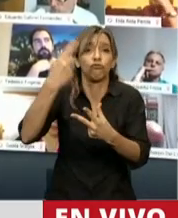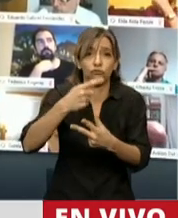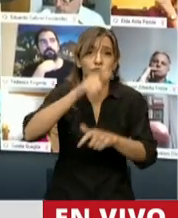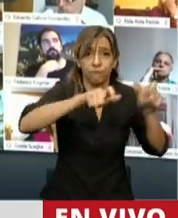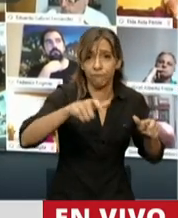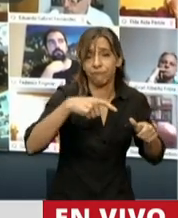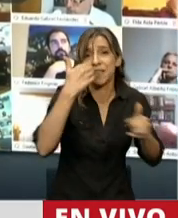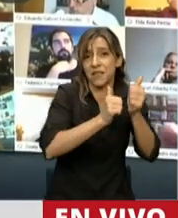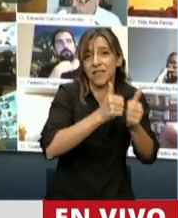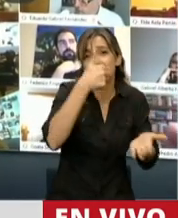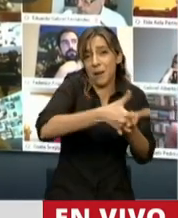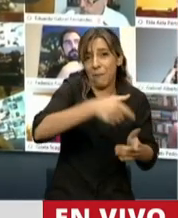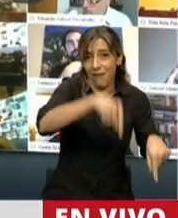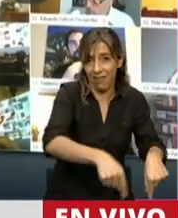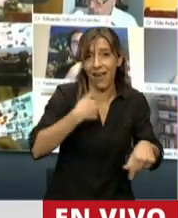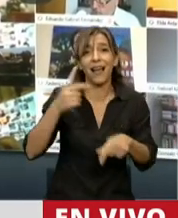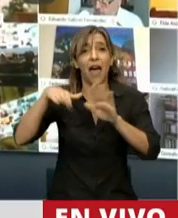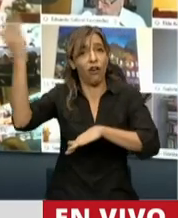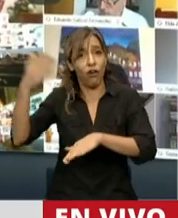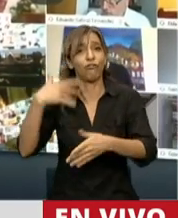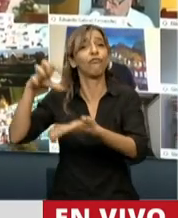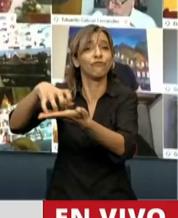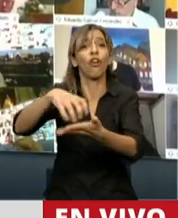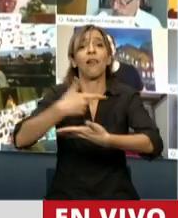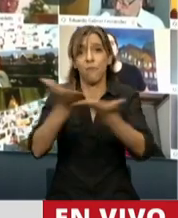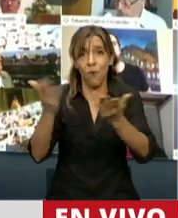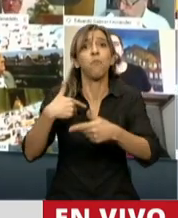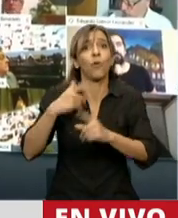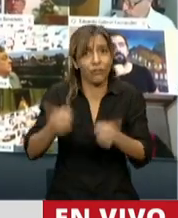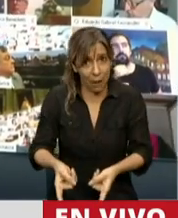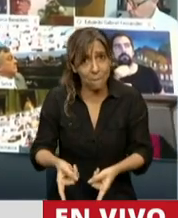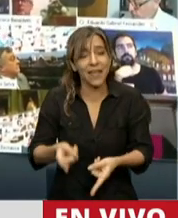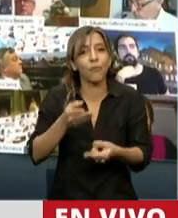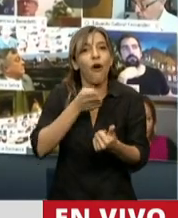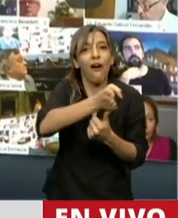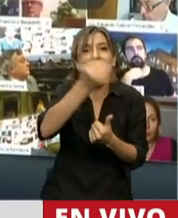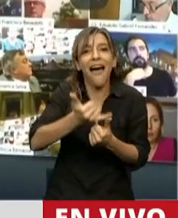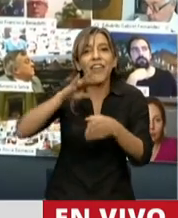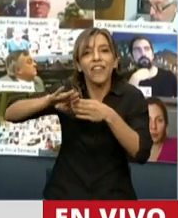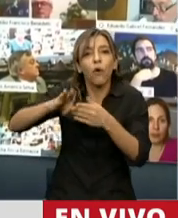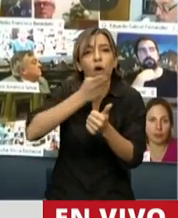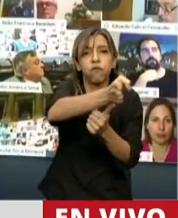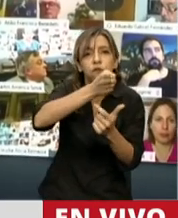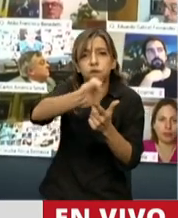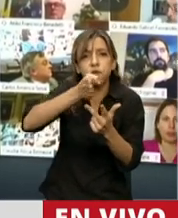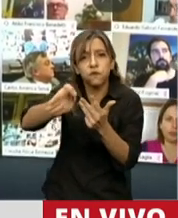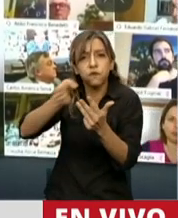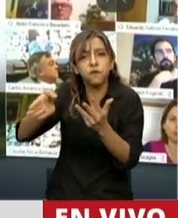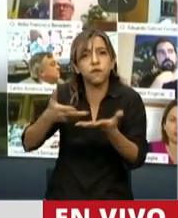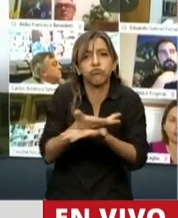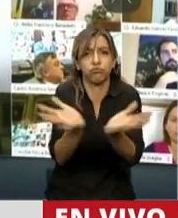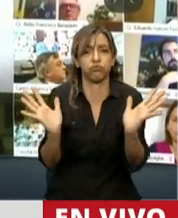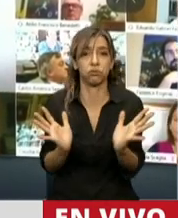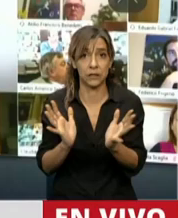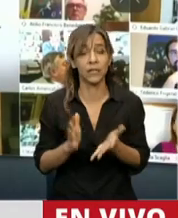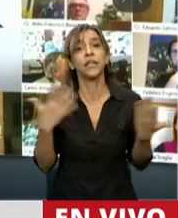locales, internacionales, con organismos multilaterales, con otros organismos públicos. Entonces no se puede entender el problema de este